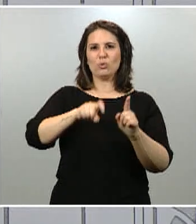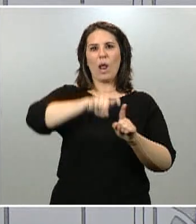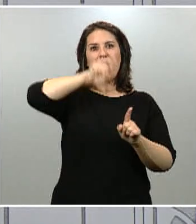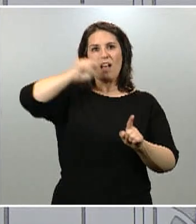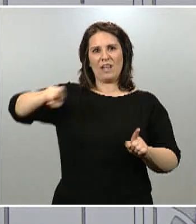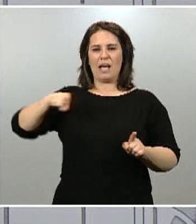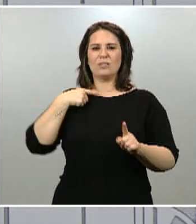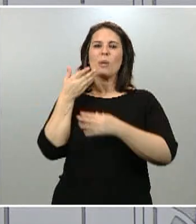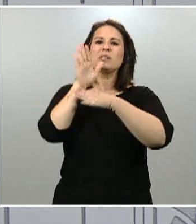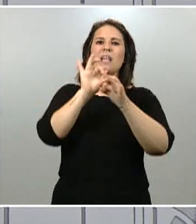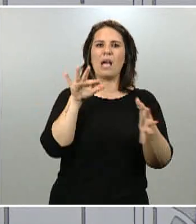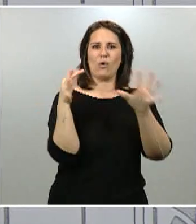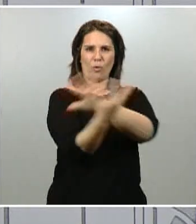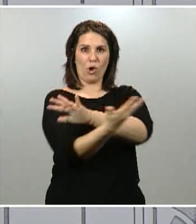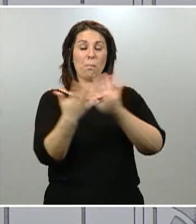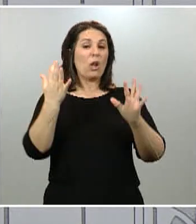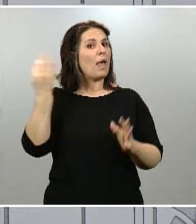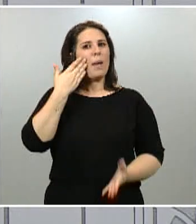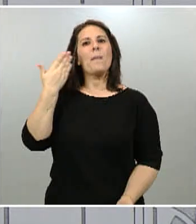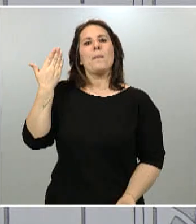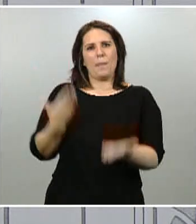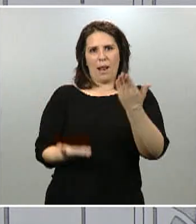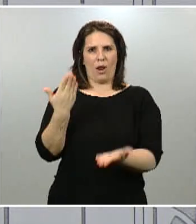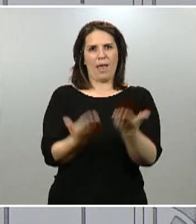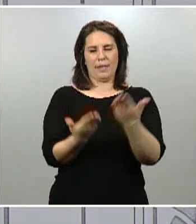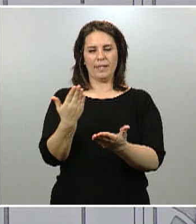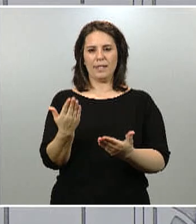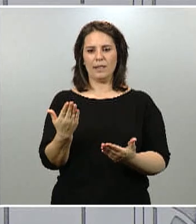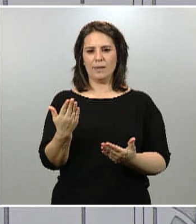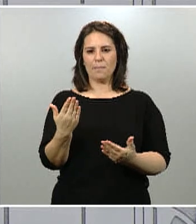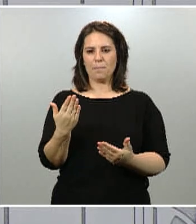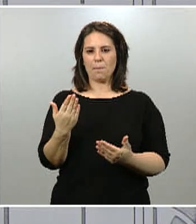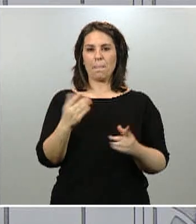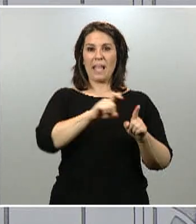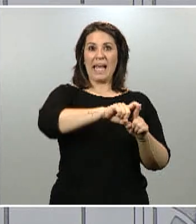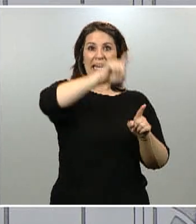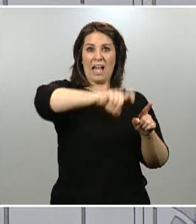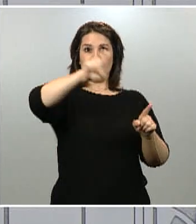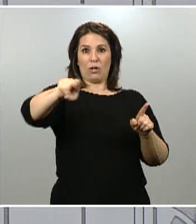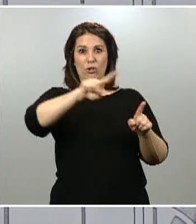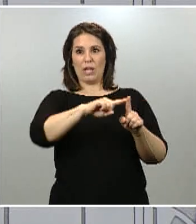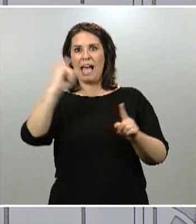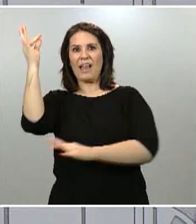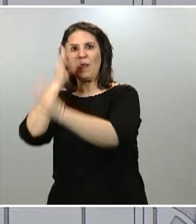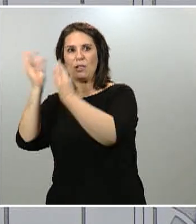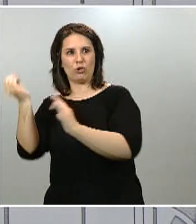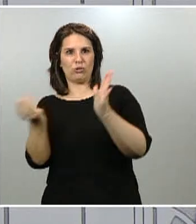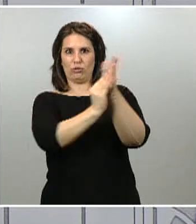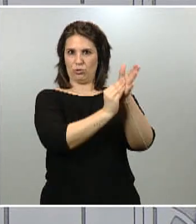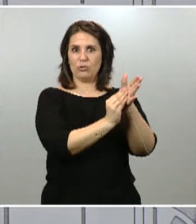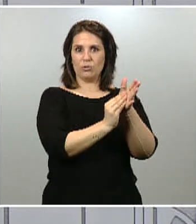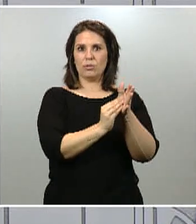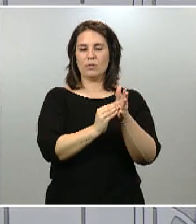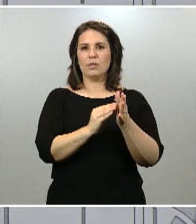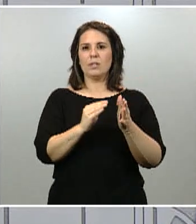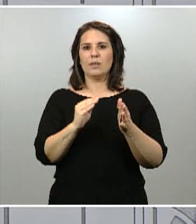es cierto que lo que tenemos que valorar es precisamente los datos que apoyan esas gráficas que representan la evolución de la epidemia. Es lo que nos permite valorar